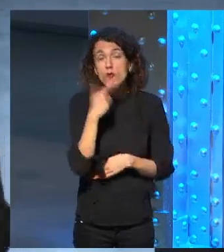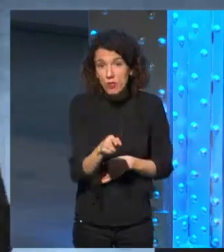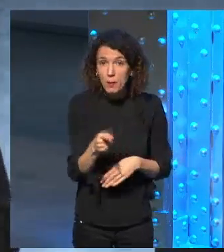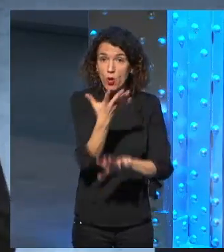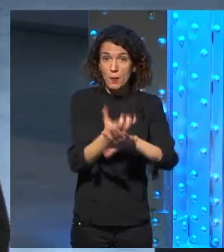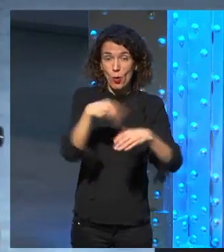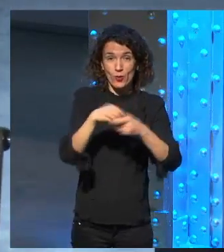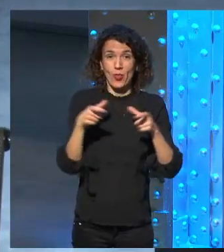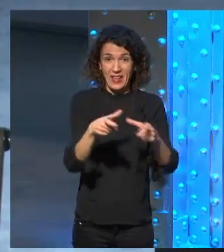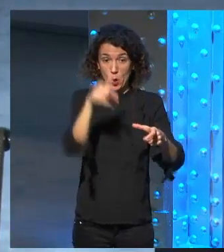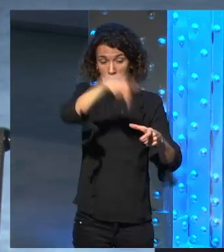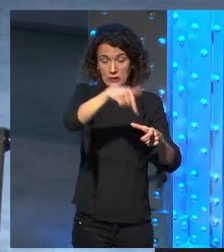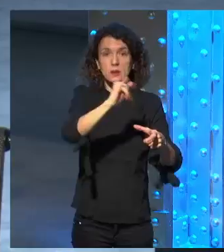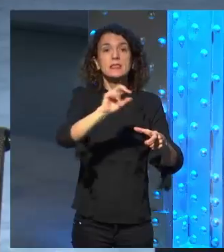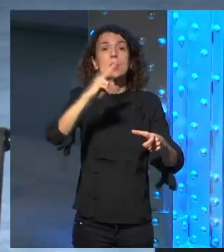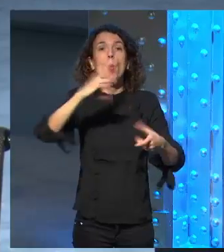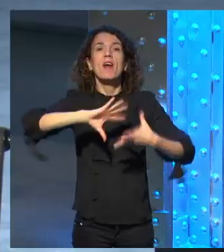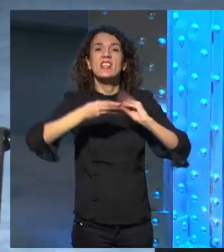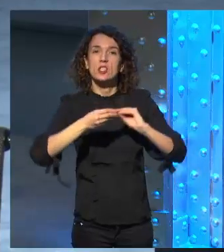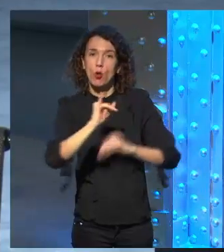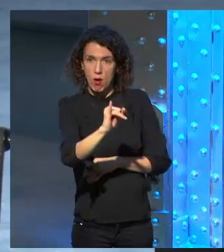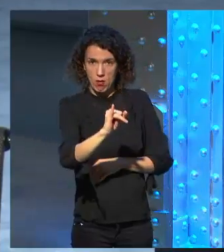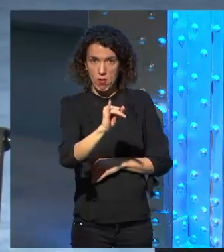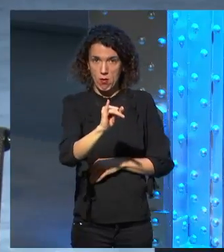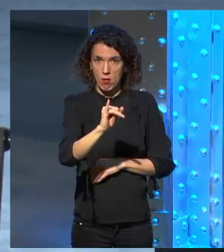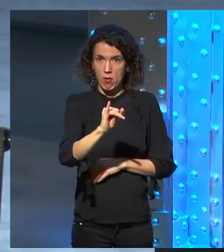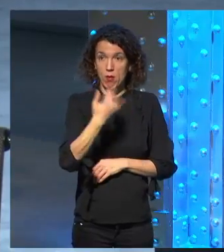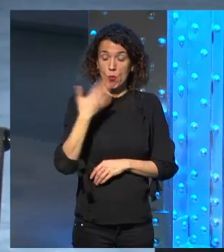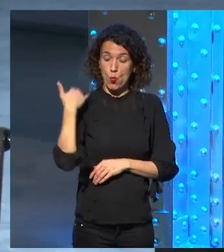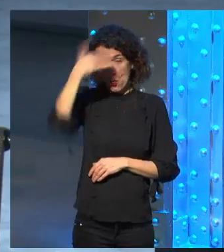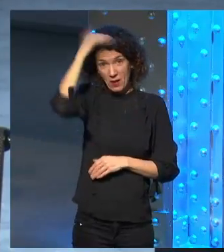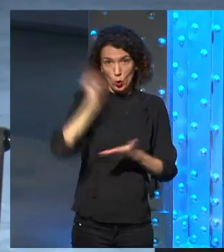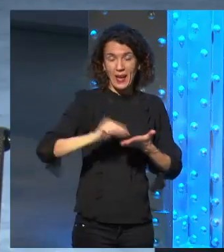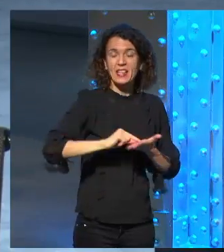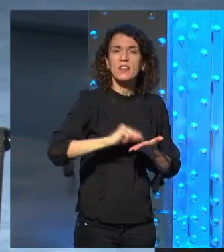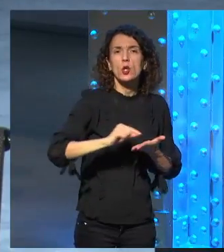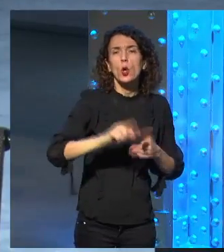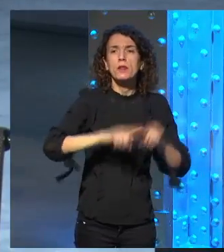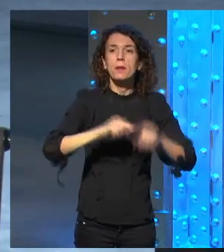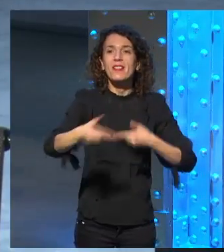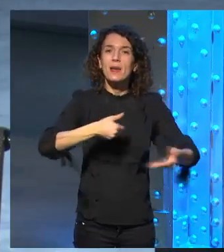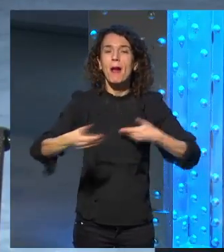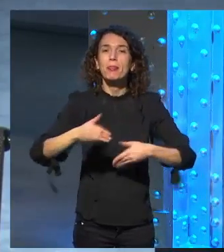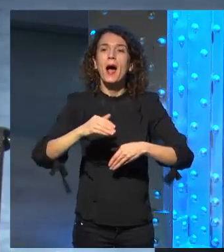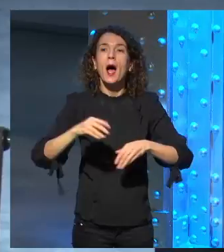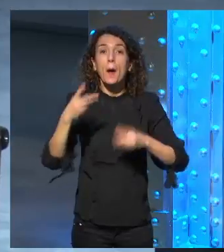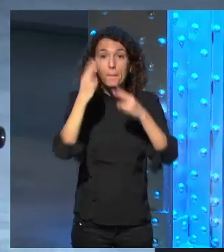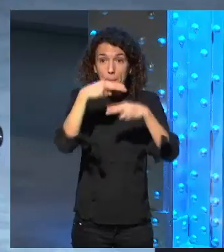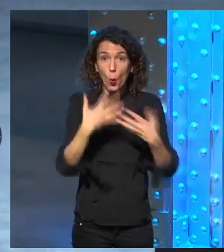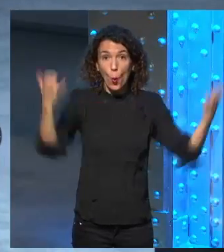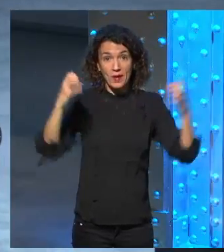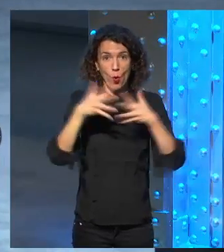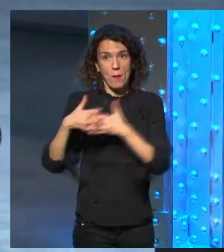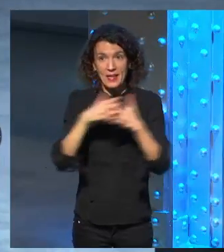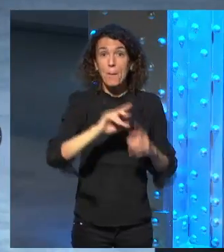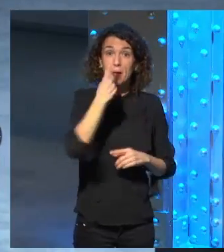está grabado en el disco, es una segunda versión que él escribió un poco a demanda del público americano. Hay una primera versión, un